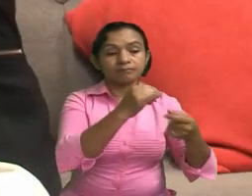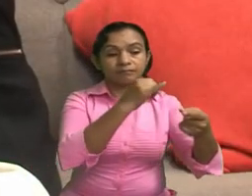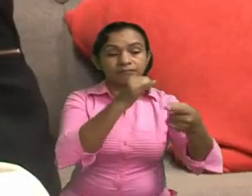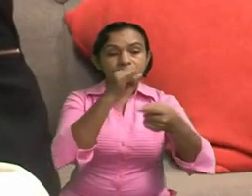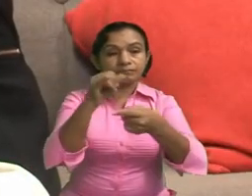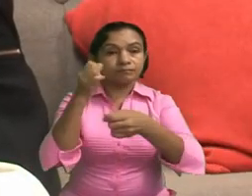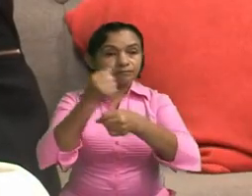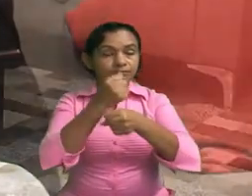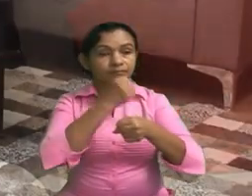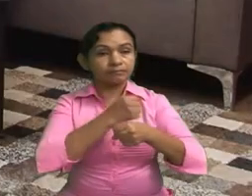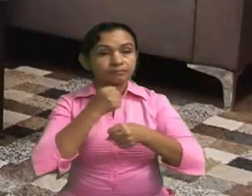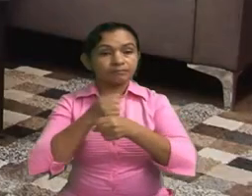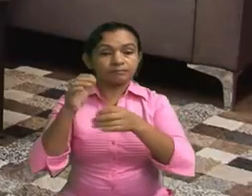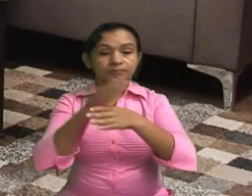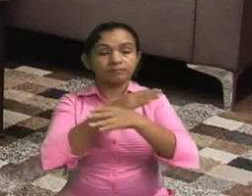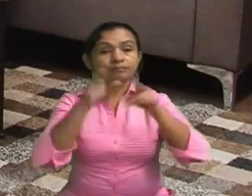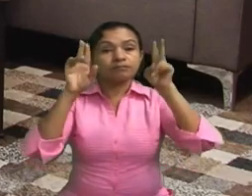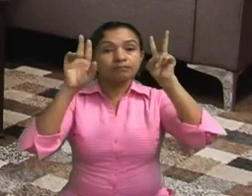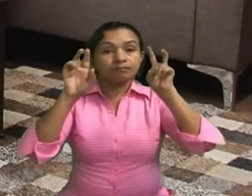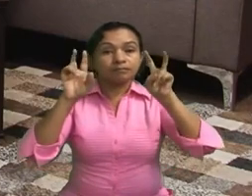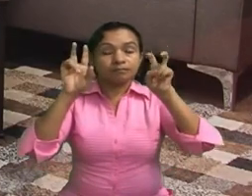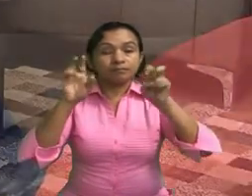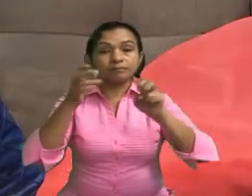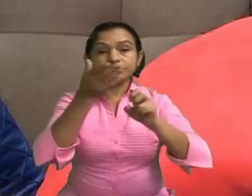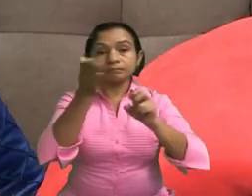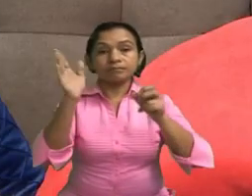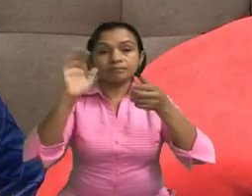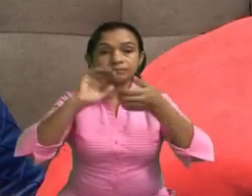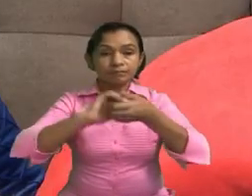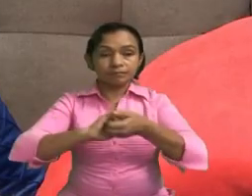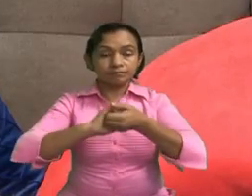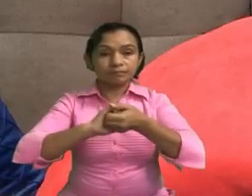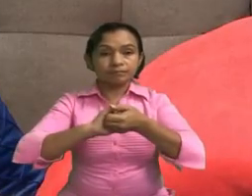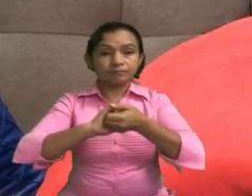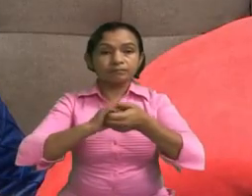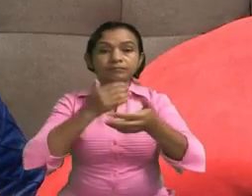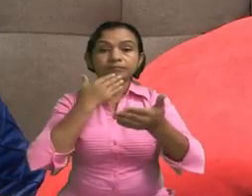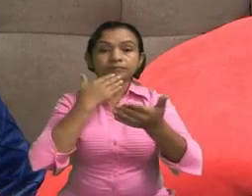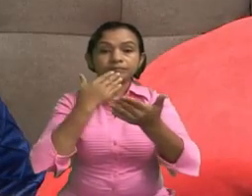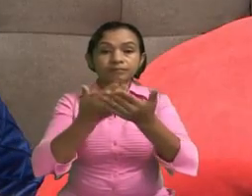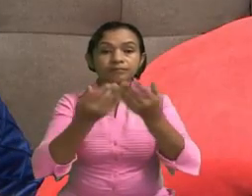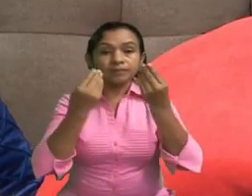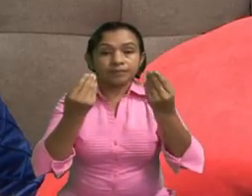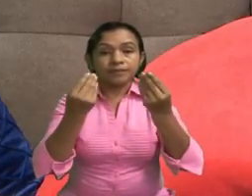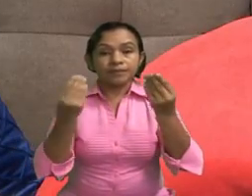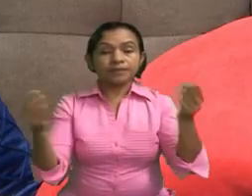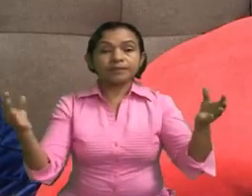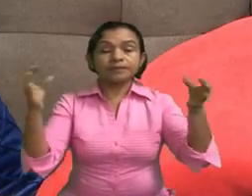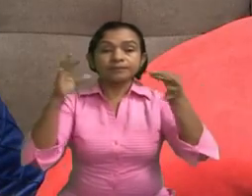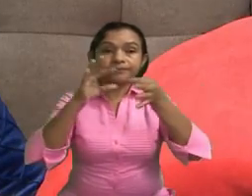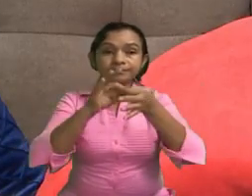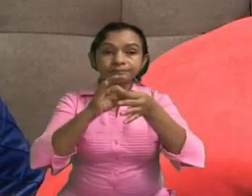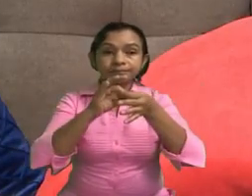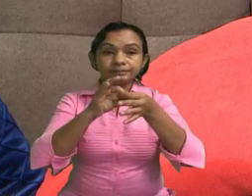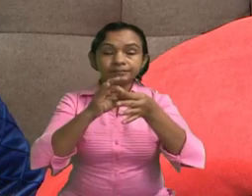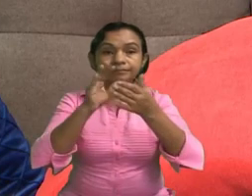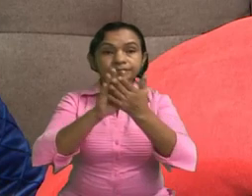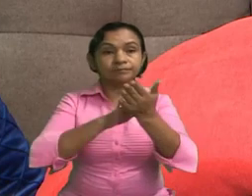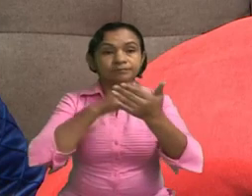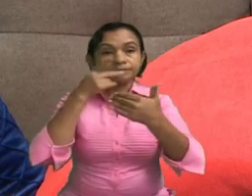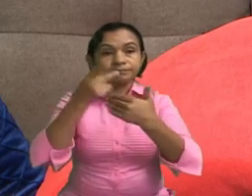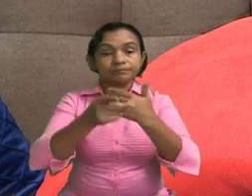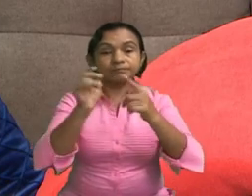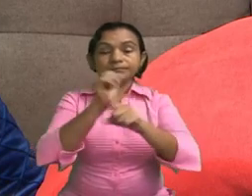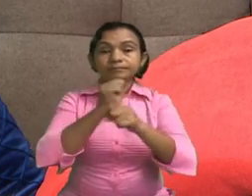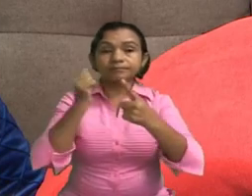que está enfocada en ese tema. A ustedes, amigos televidentes, quiero agradecerles por habernos acompañado a lo largo de este programa desde